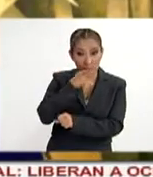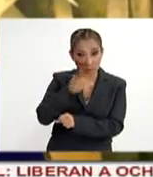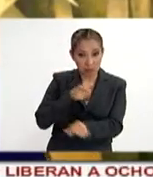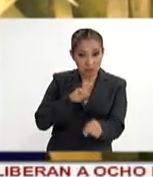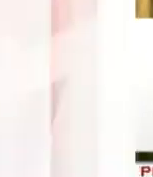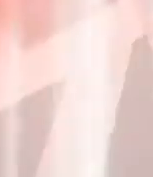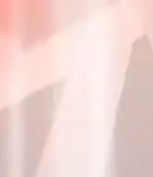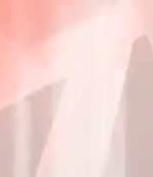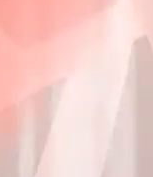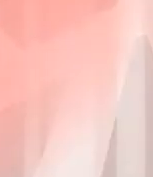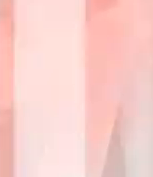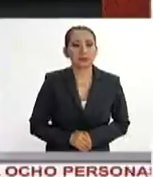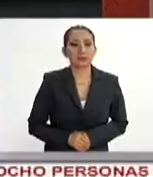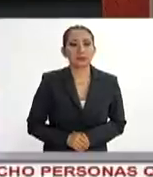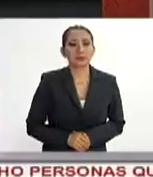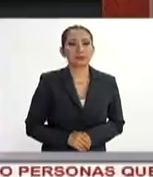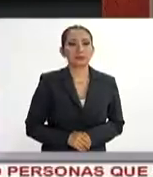nada.